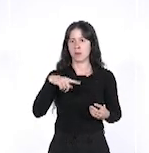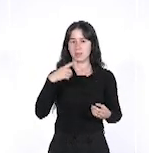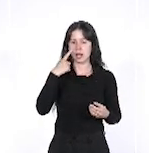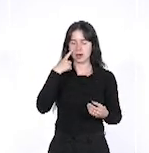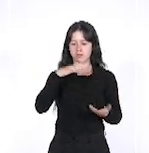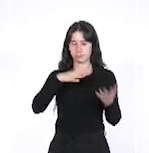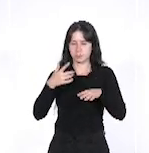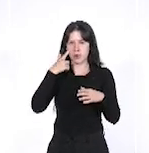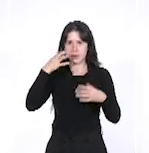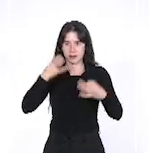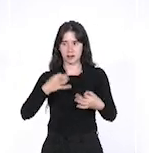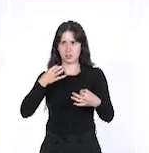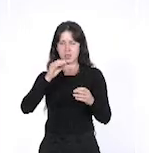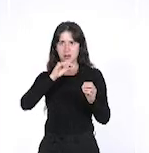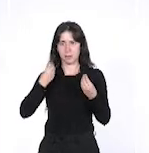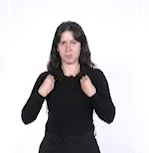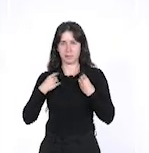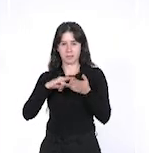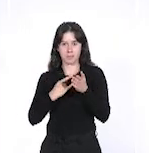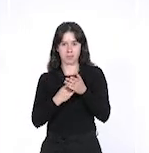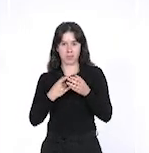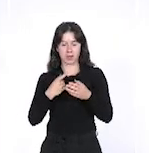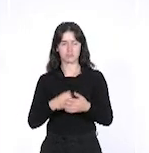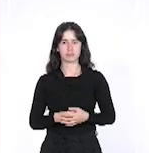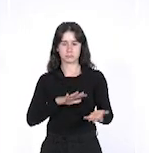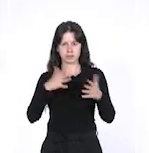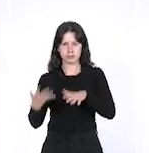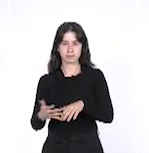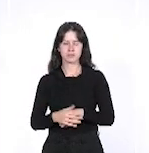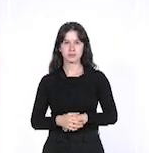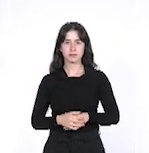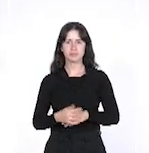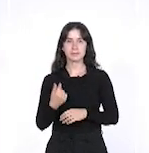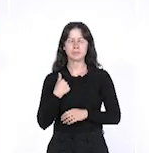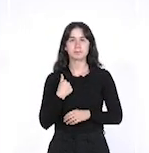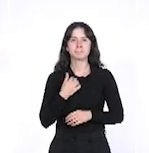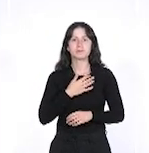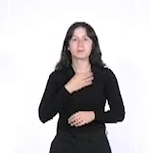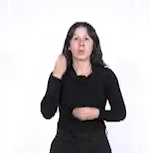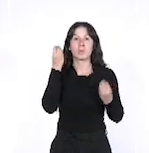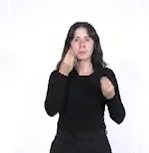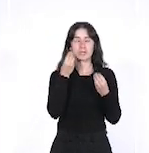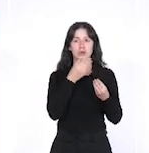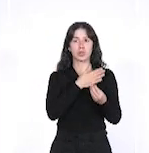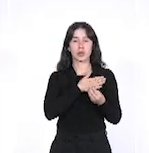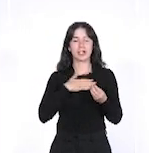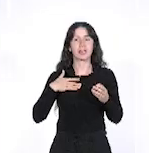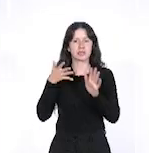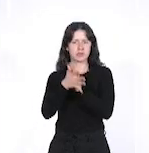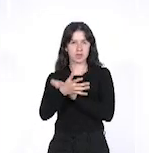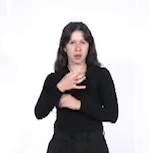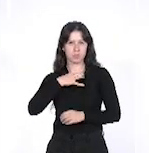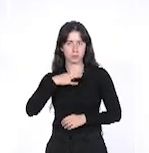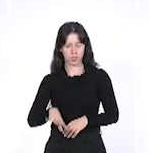planes de vida Yo diría que que querer es poder no que